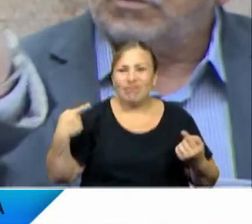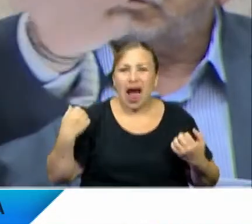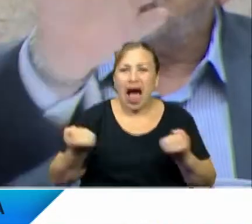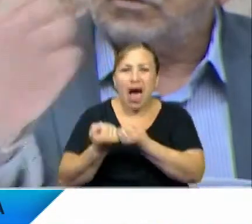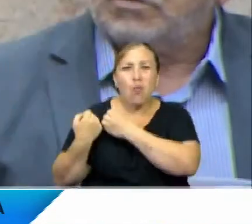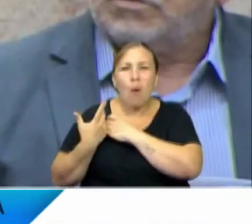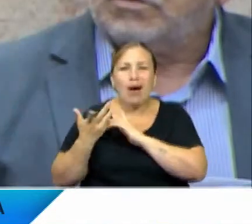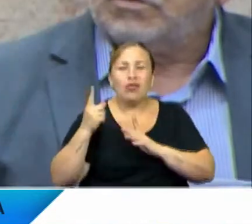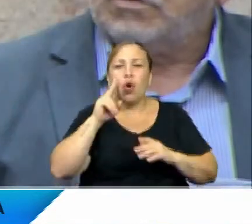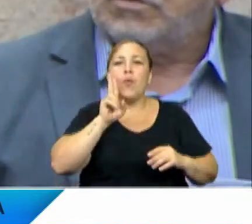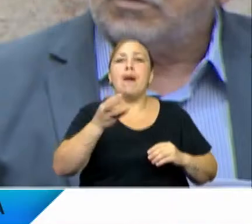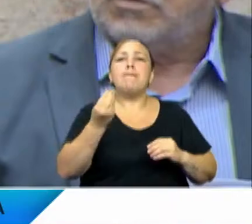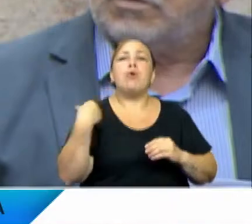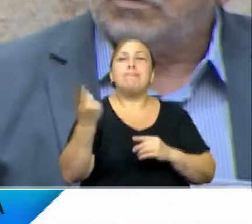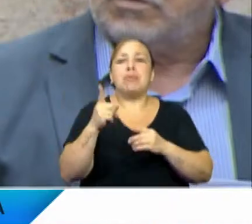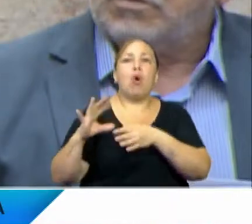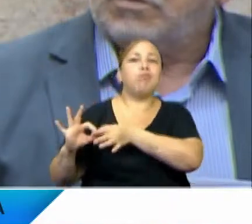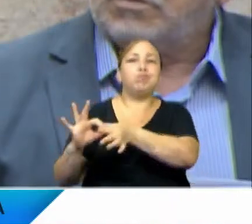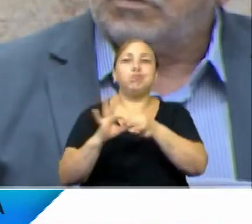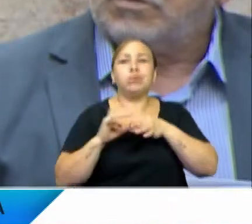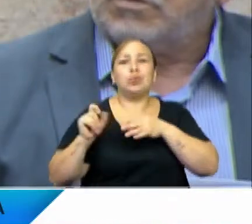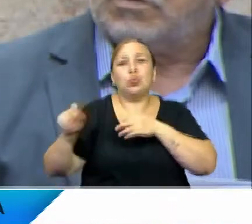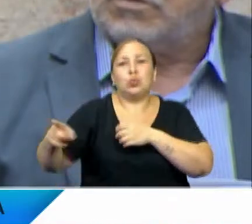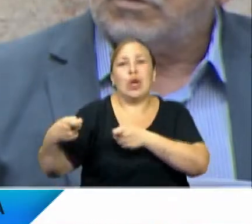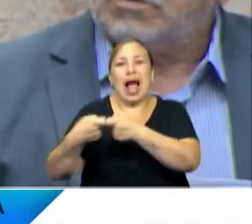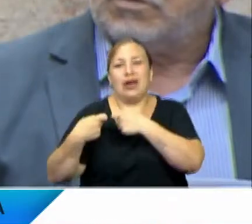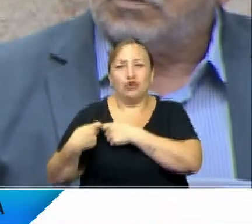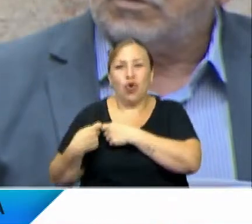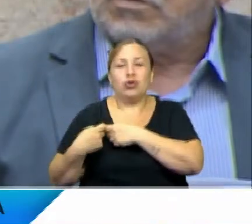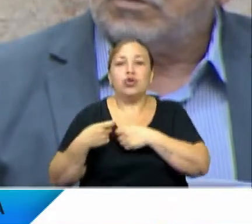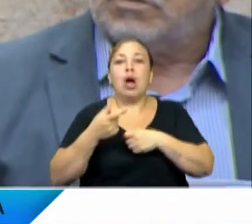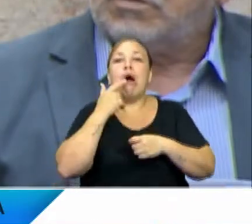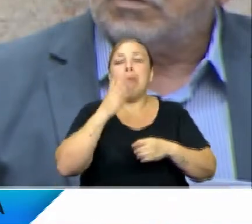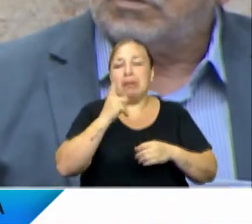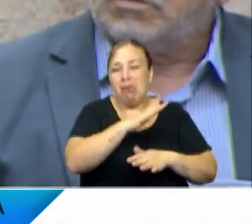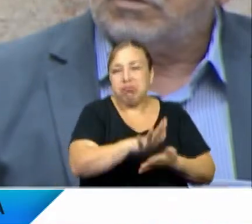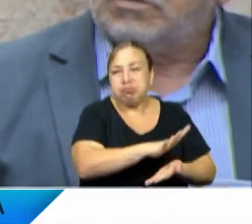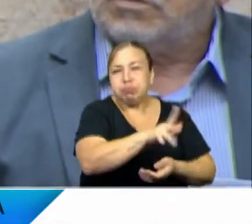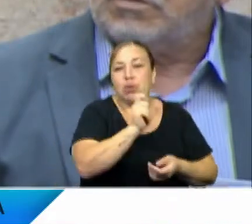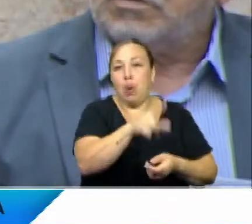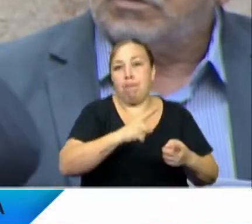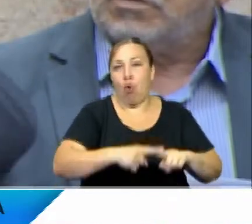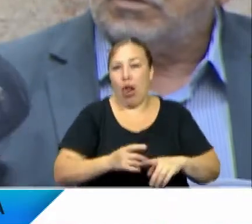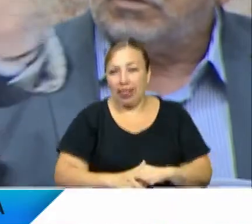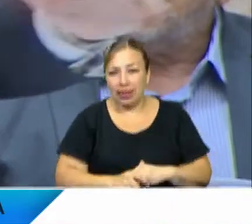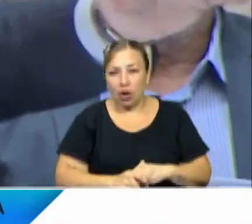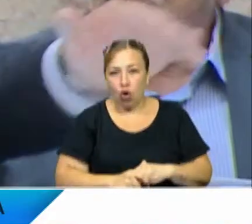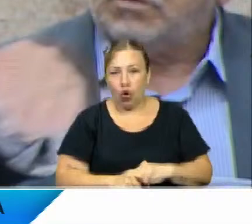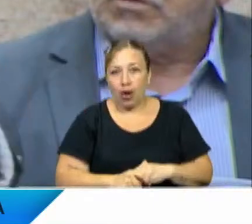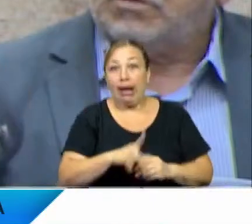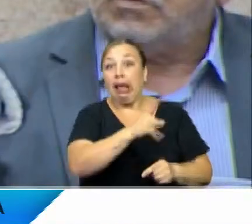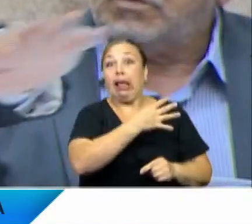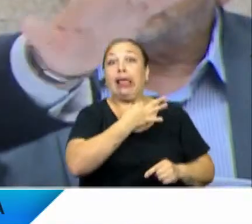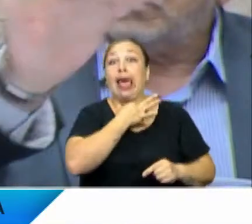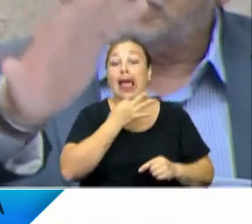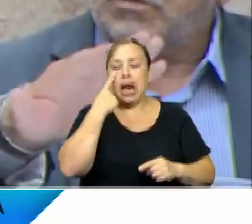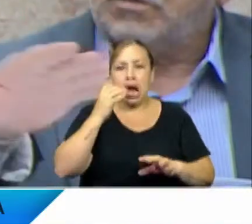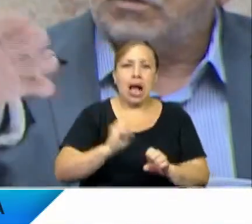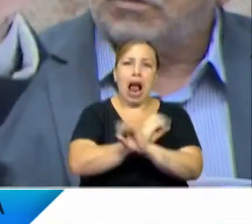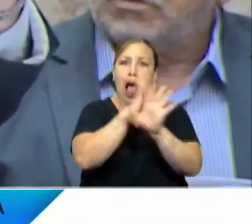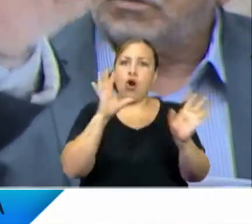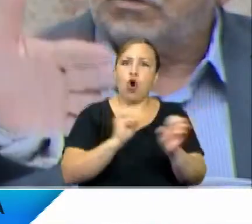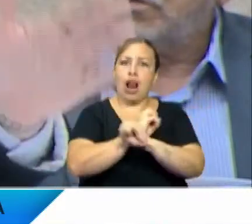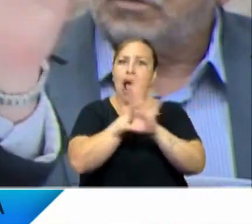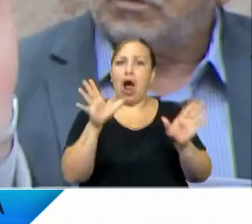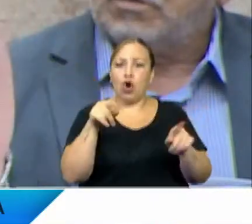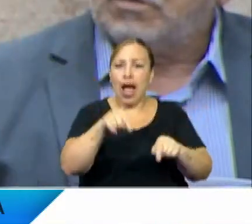aliados, sumados en la mesa de saldos y retazos del transfugismo político, que de manera muy clara dicen de